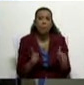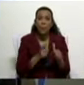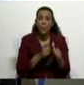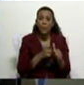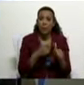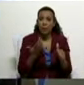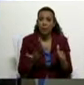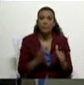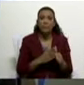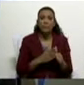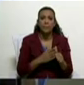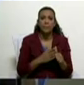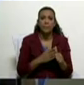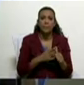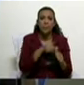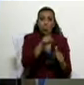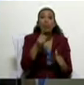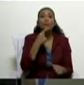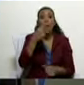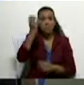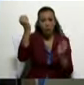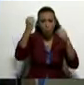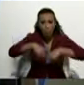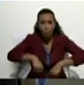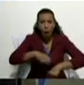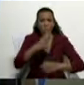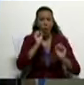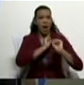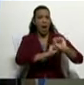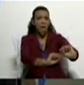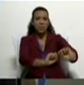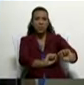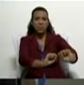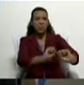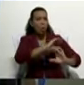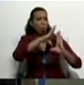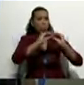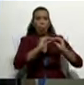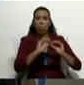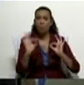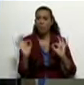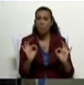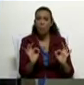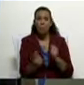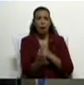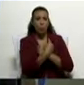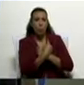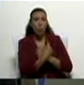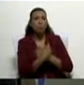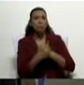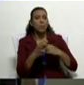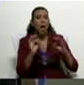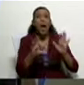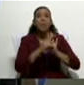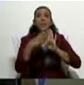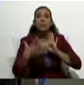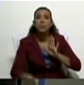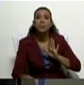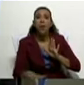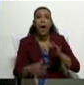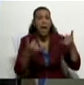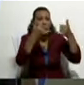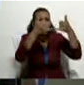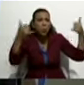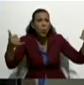Primero, ¿está usted de acuerdo en rechazar por todos los medios conforme al derecho la